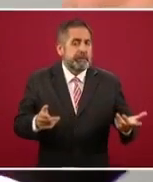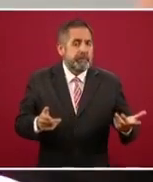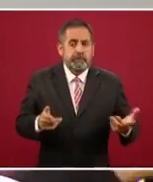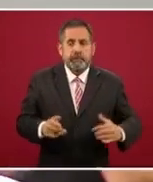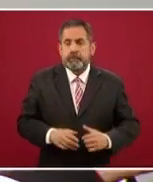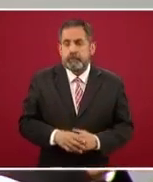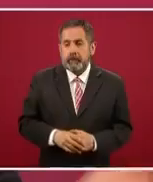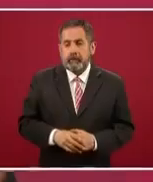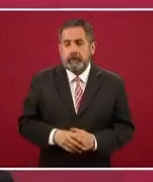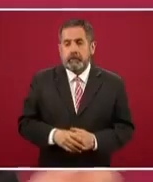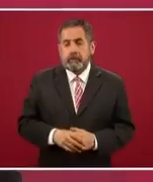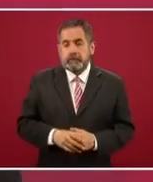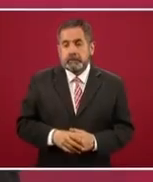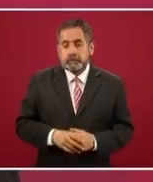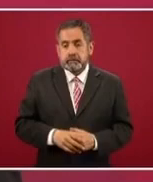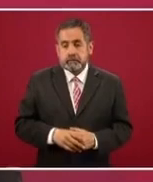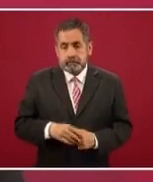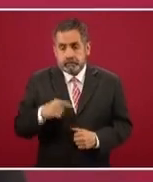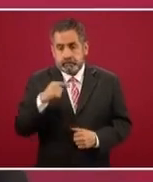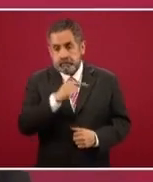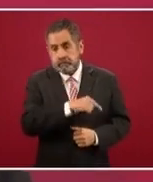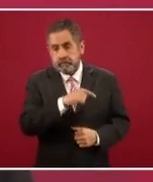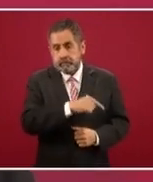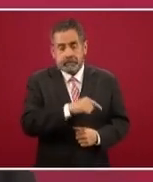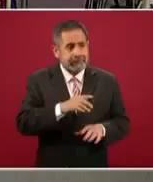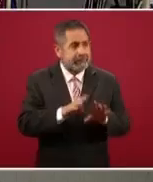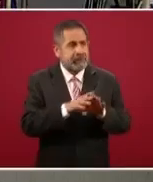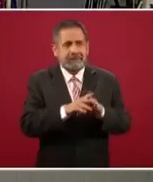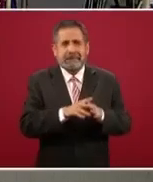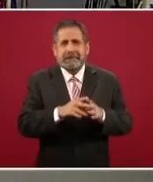pues quemaron la casa de los Maderos.